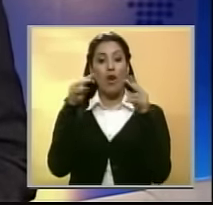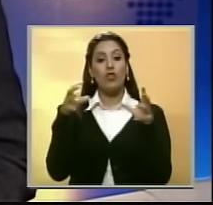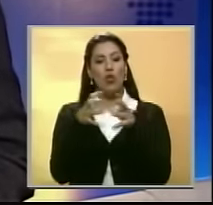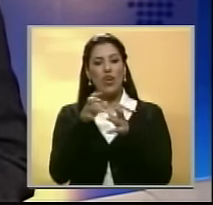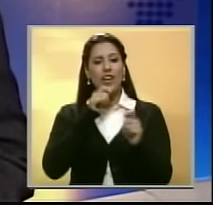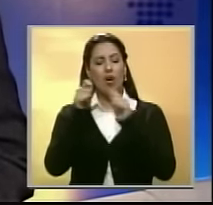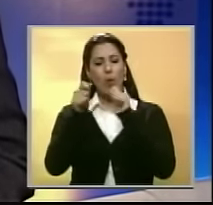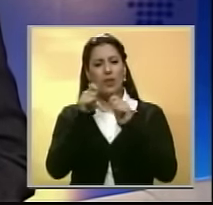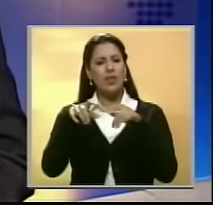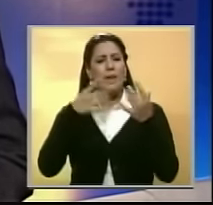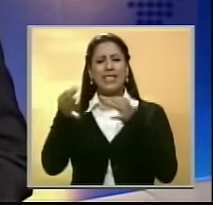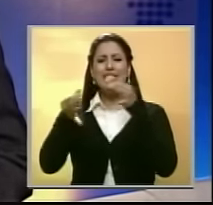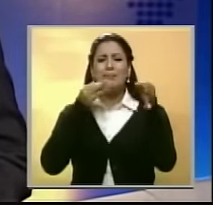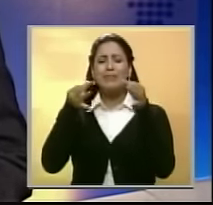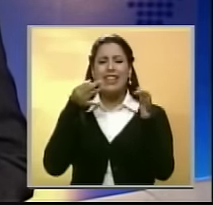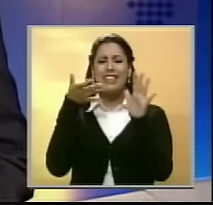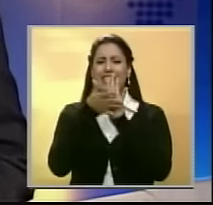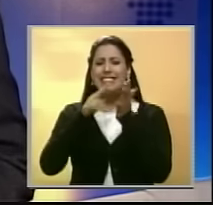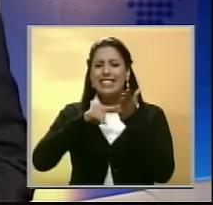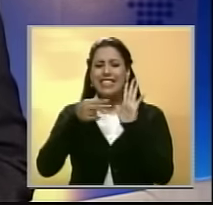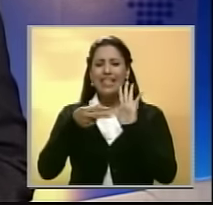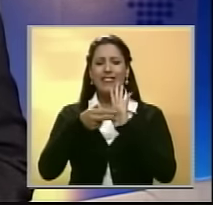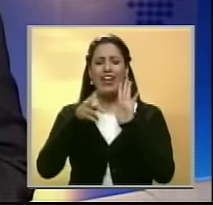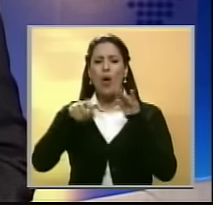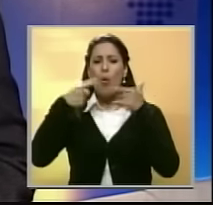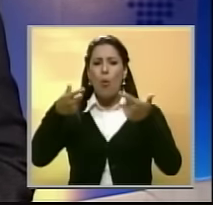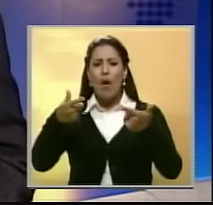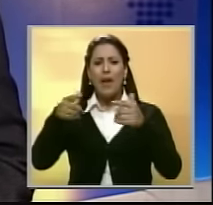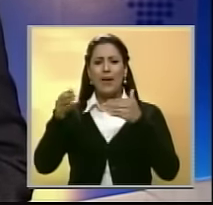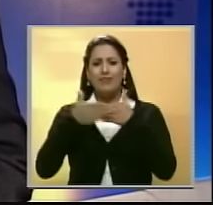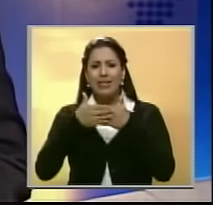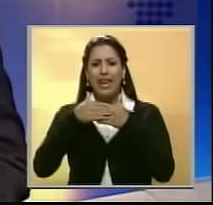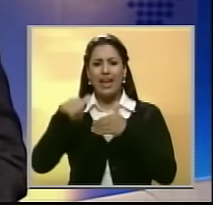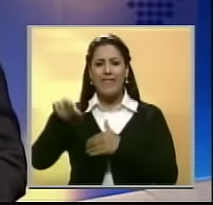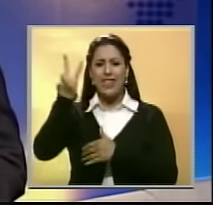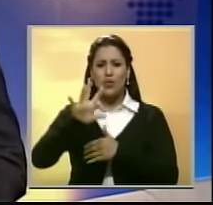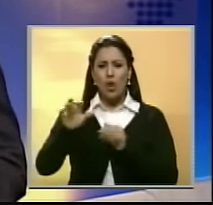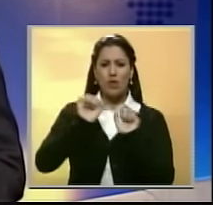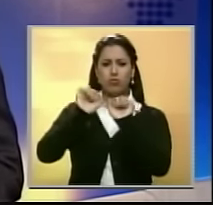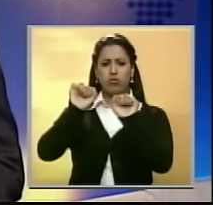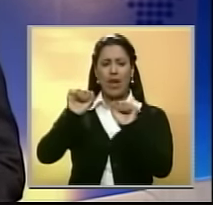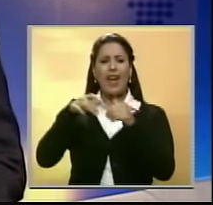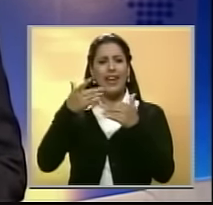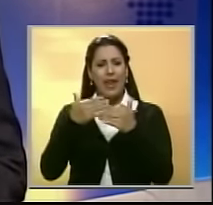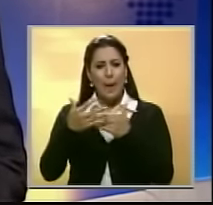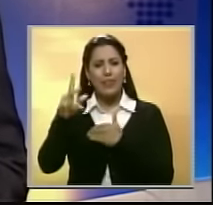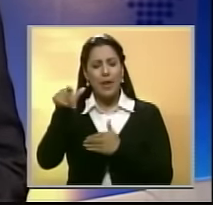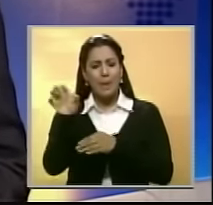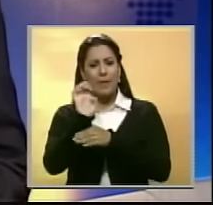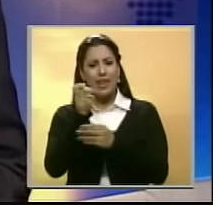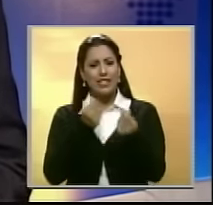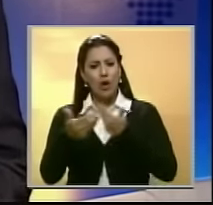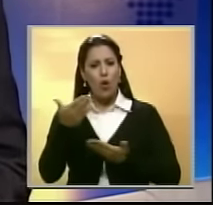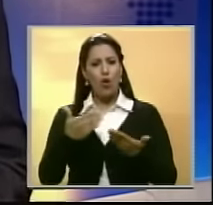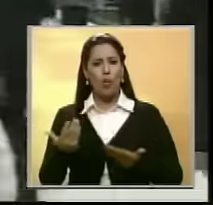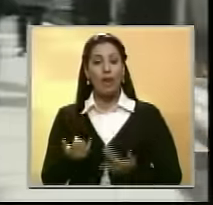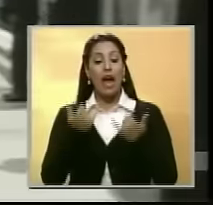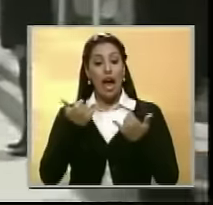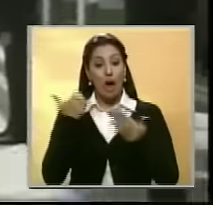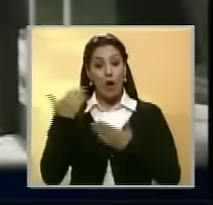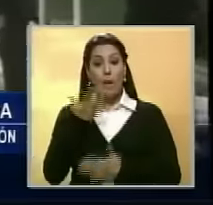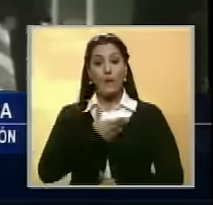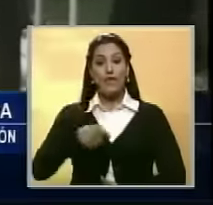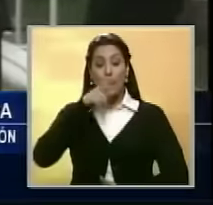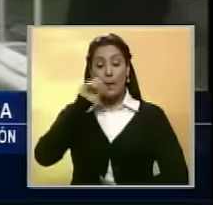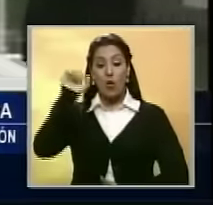e internacionales para explicar el alcance del decreto de estado de excepción que incluye la extensión de la emergencia económica. El